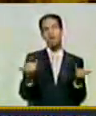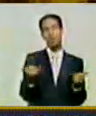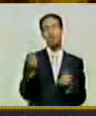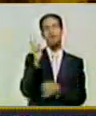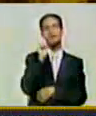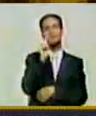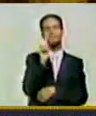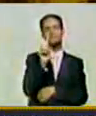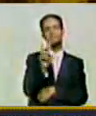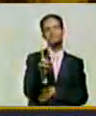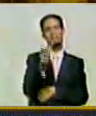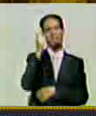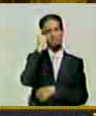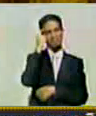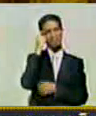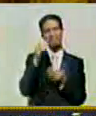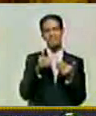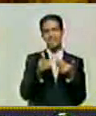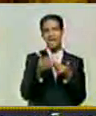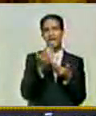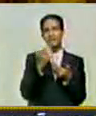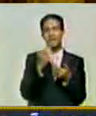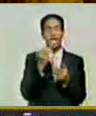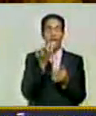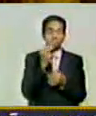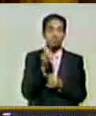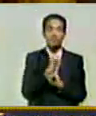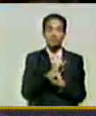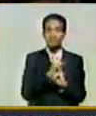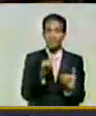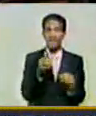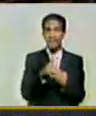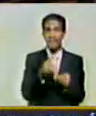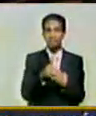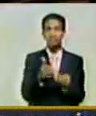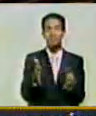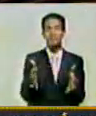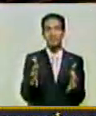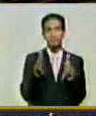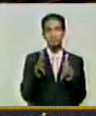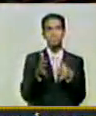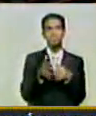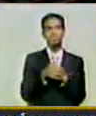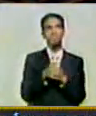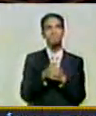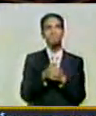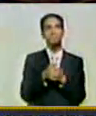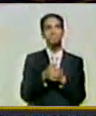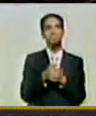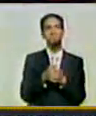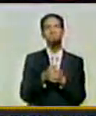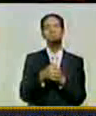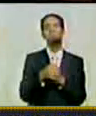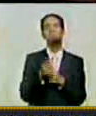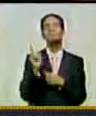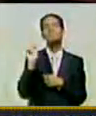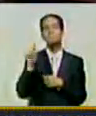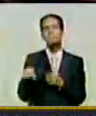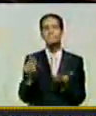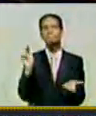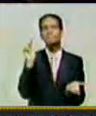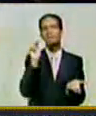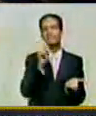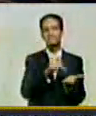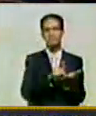días posteriores a su elección para la reconciliación nacional. Representantes de distintos partidos políticos, en particular pues de